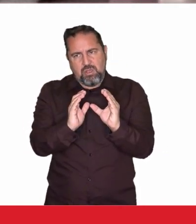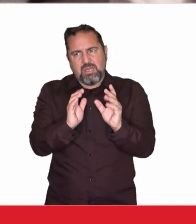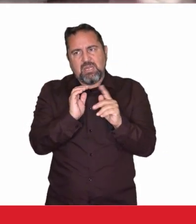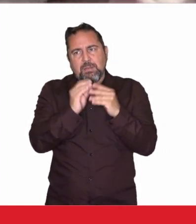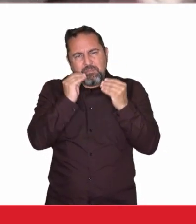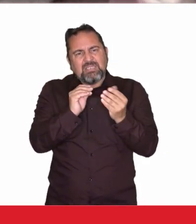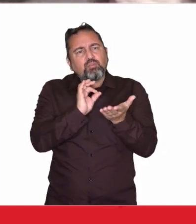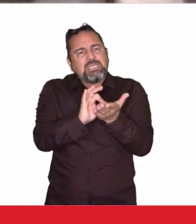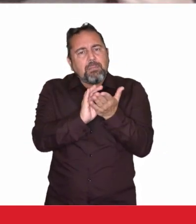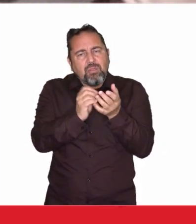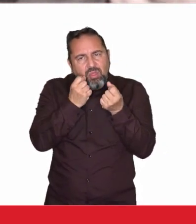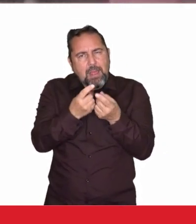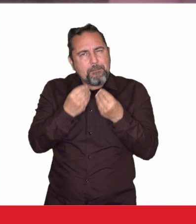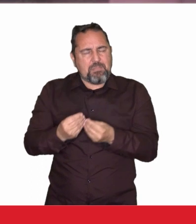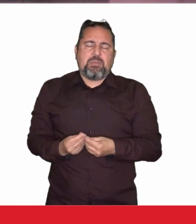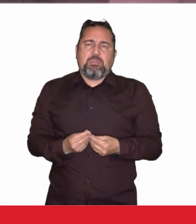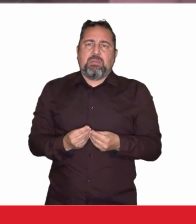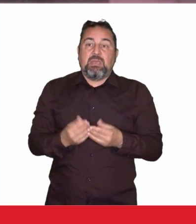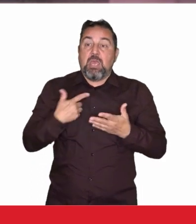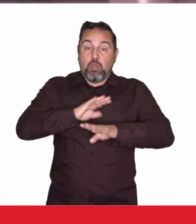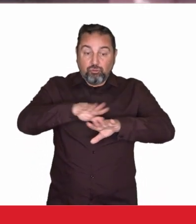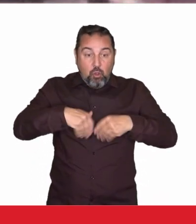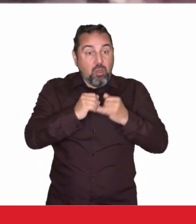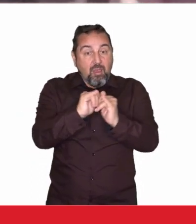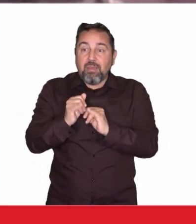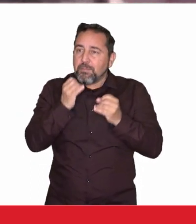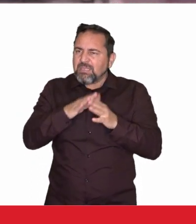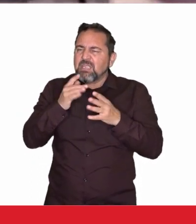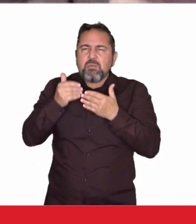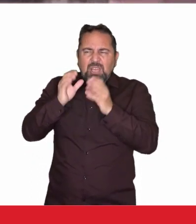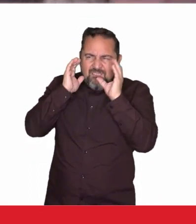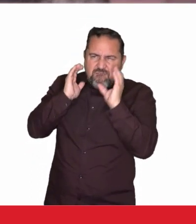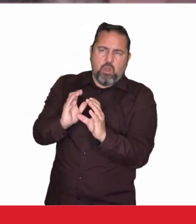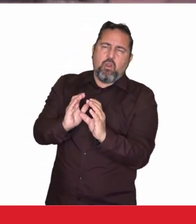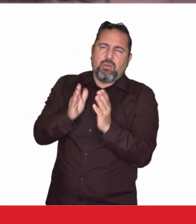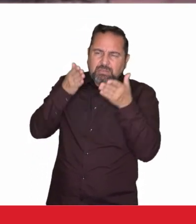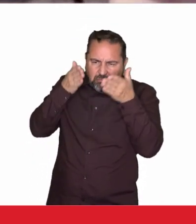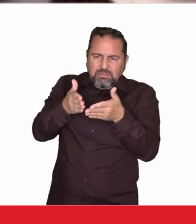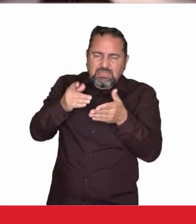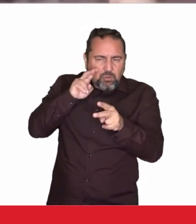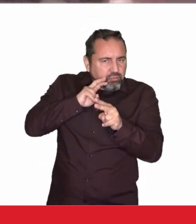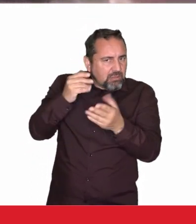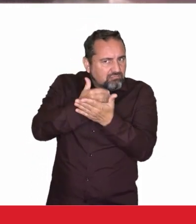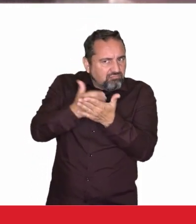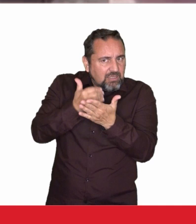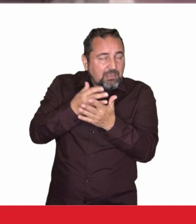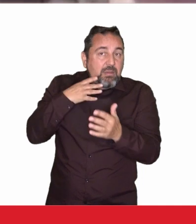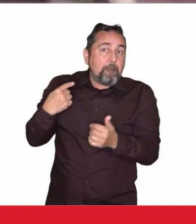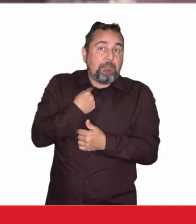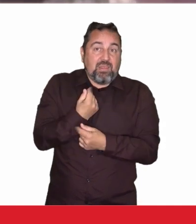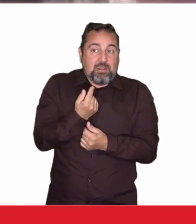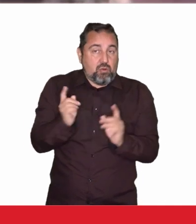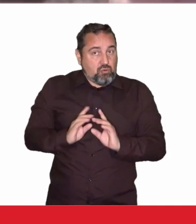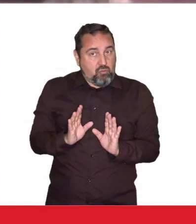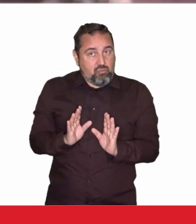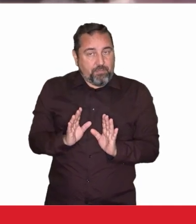y poner el foco, si quieres, en prestar muy bien el servicio. Cuando todo esto lo tienes, es muy importante poner el foco en conseguir que sea rentable, es